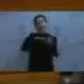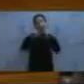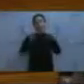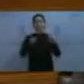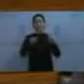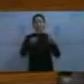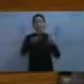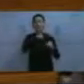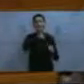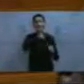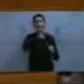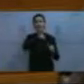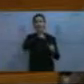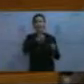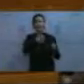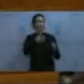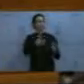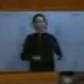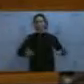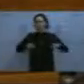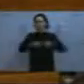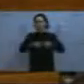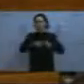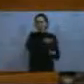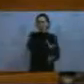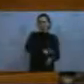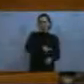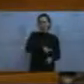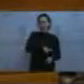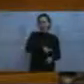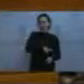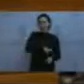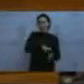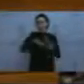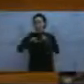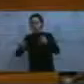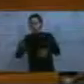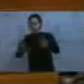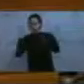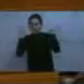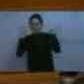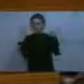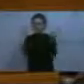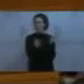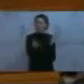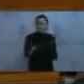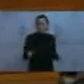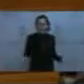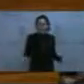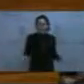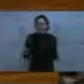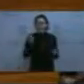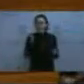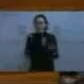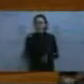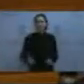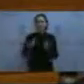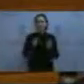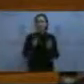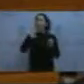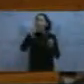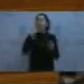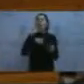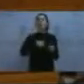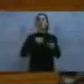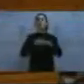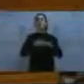bable no es cooficial. Es una lengua protegida y, por lo tanto, al no ser una lengua cooficial, no puede ser una lengua vehicular. Nosotros